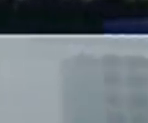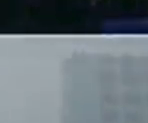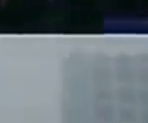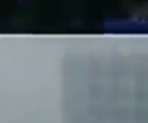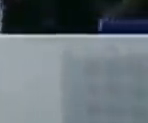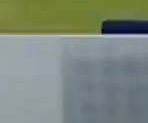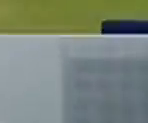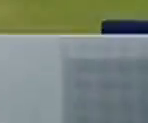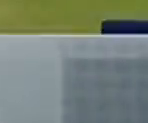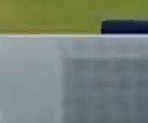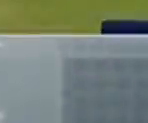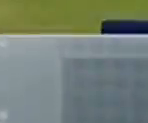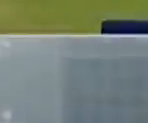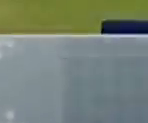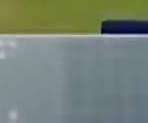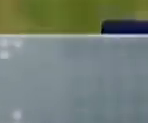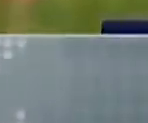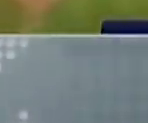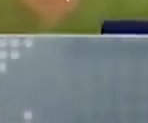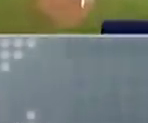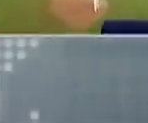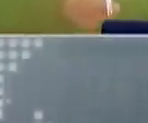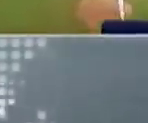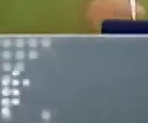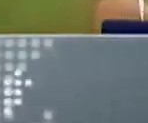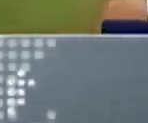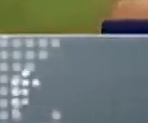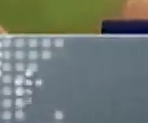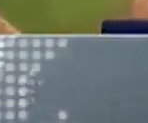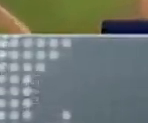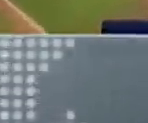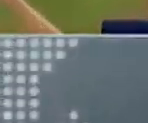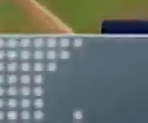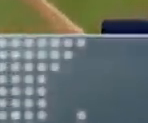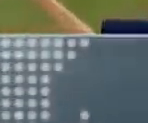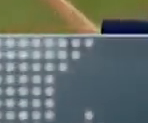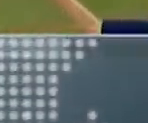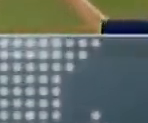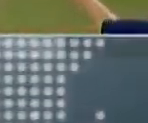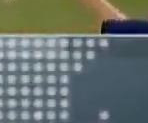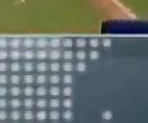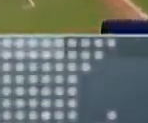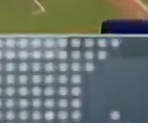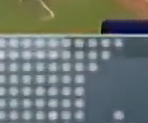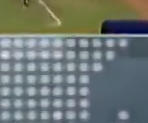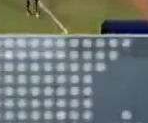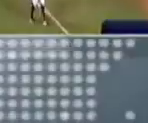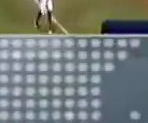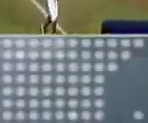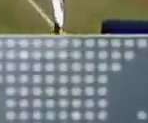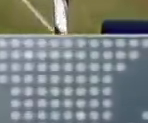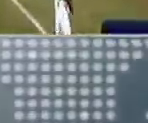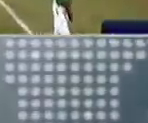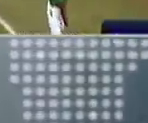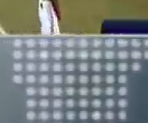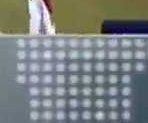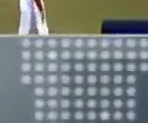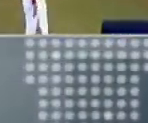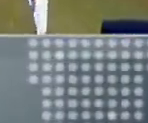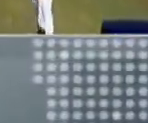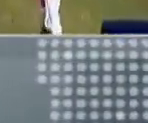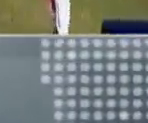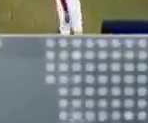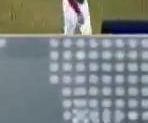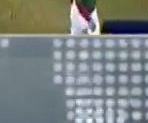No podía ser de otra manera. El picheo efectivo funcionó. porque allí estaba al frente ese gran